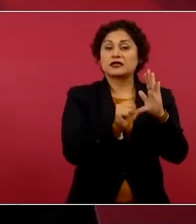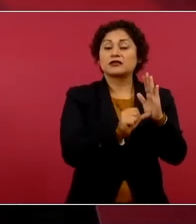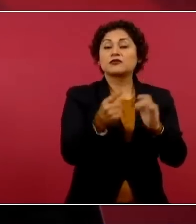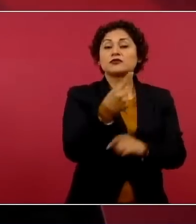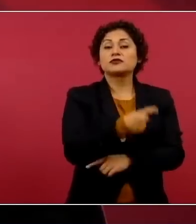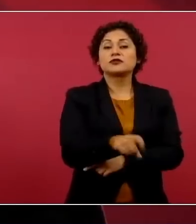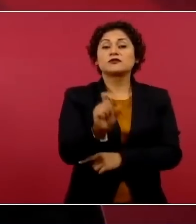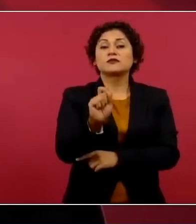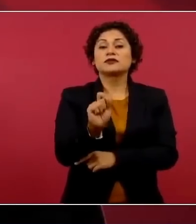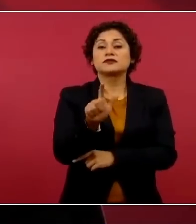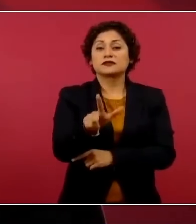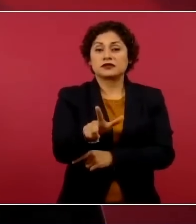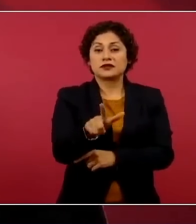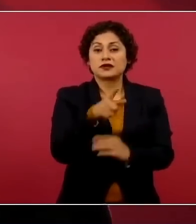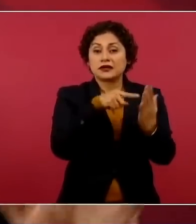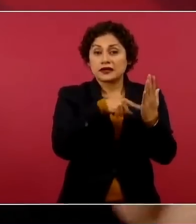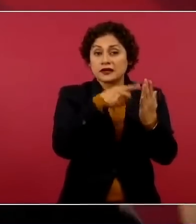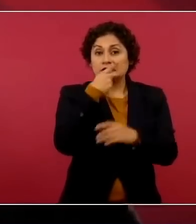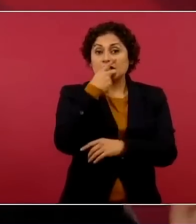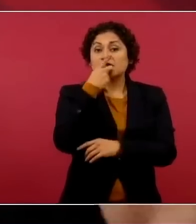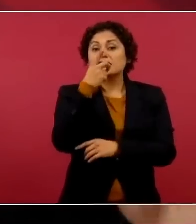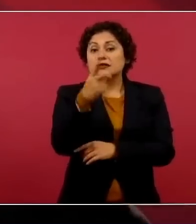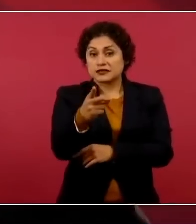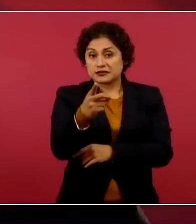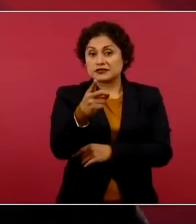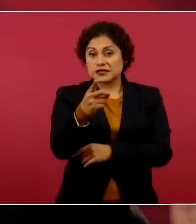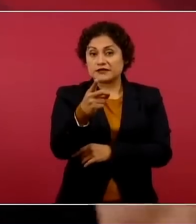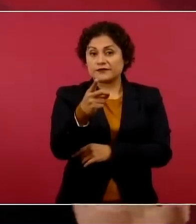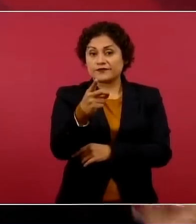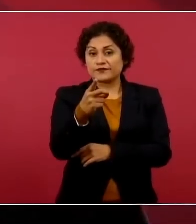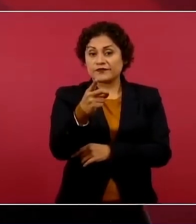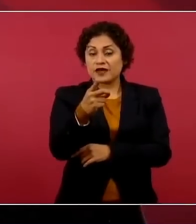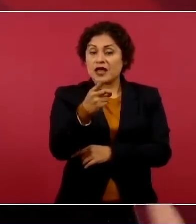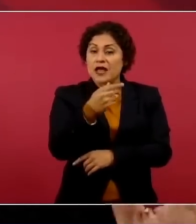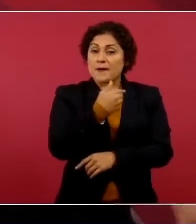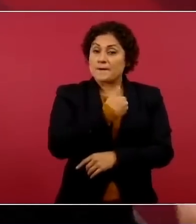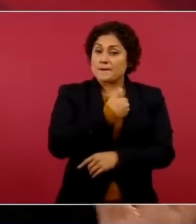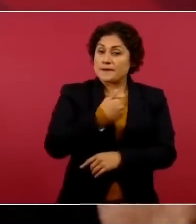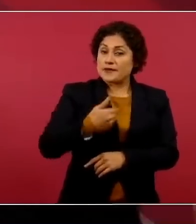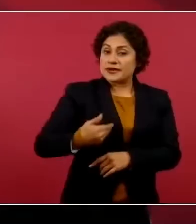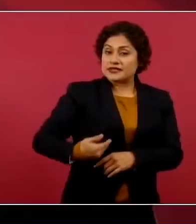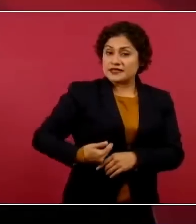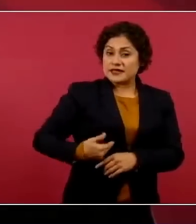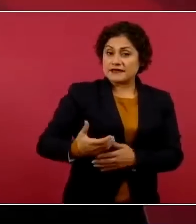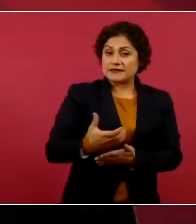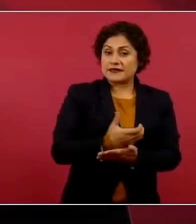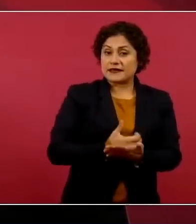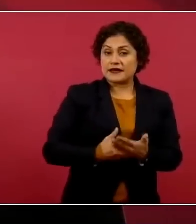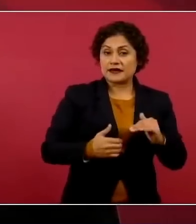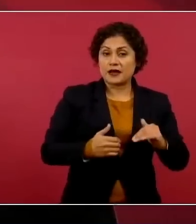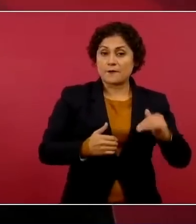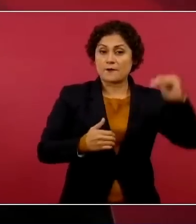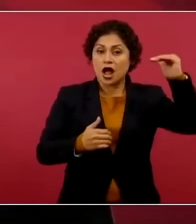127 que nadie, ningún funcionario puede ganar más que el